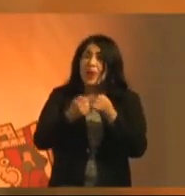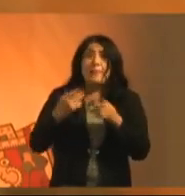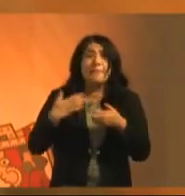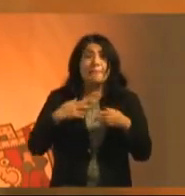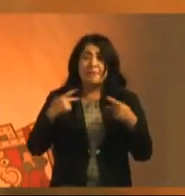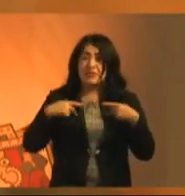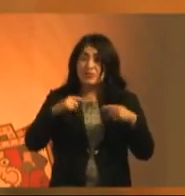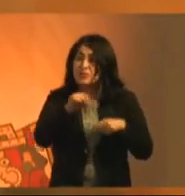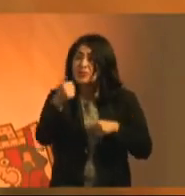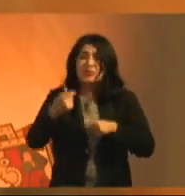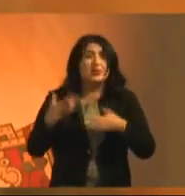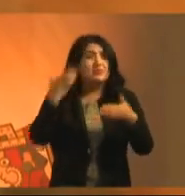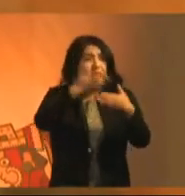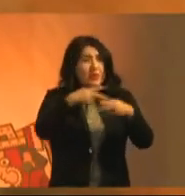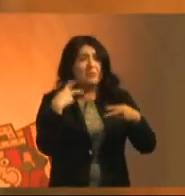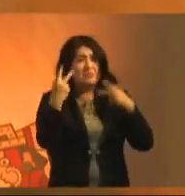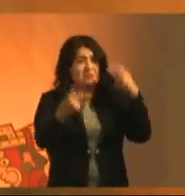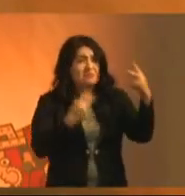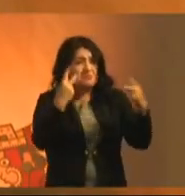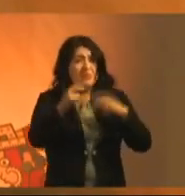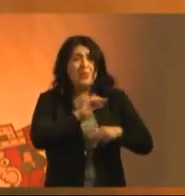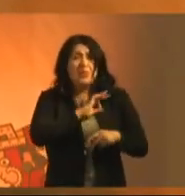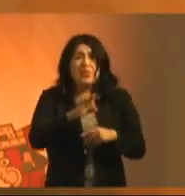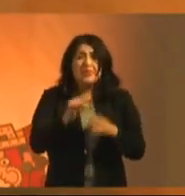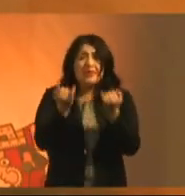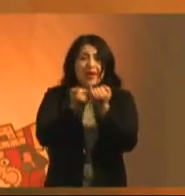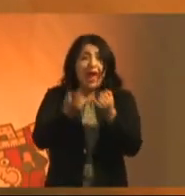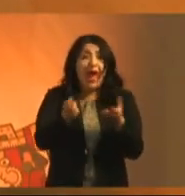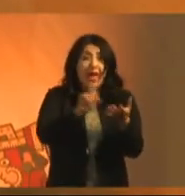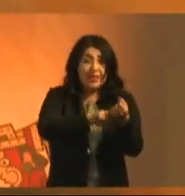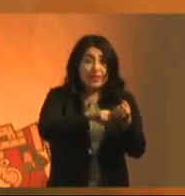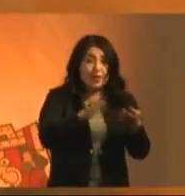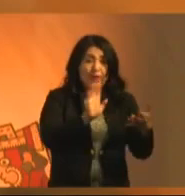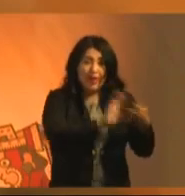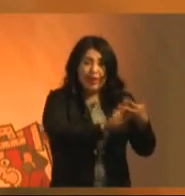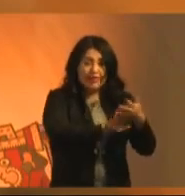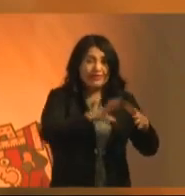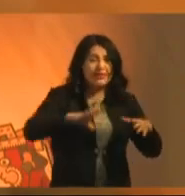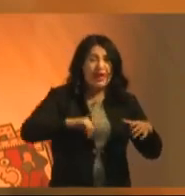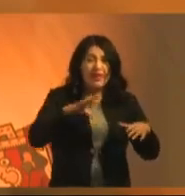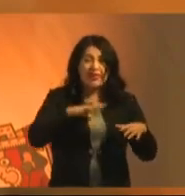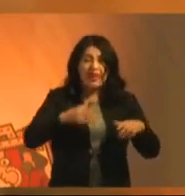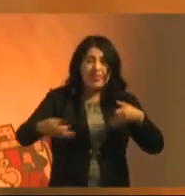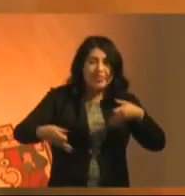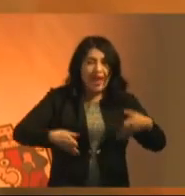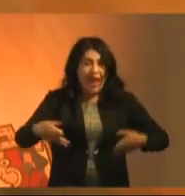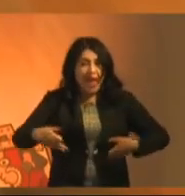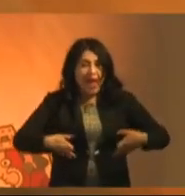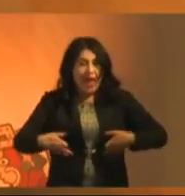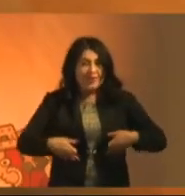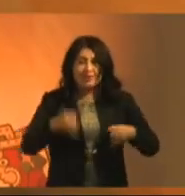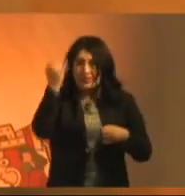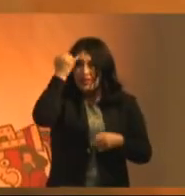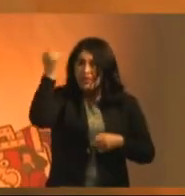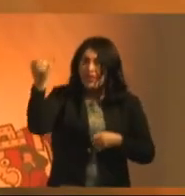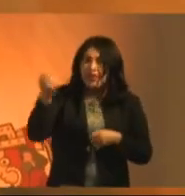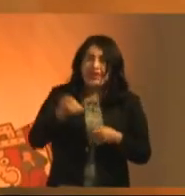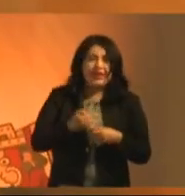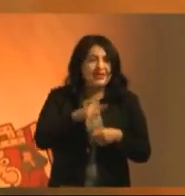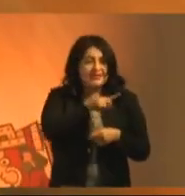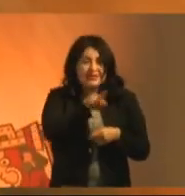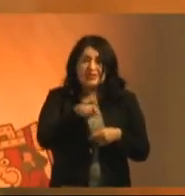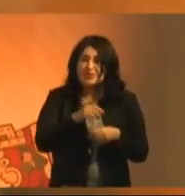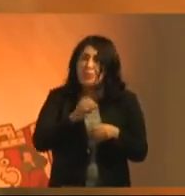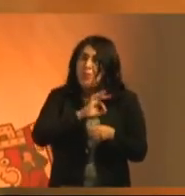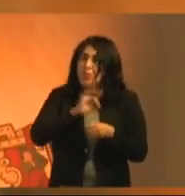escuelas y tenían un teatro dentro de la cárcel podían desarrollar actividades productivas y ellos eran los dueños de lo que generaban